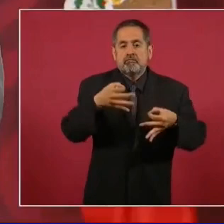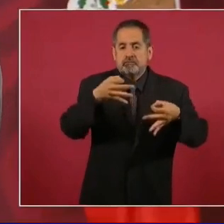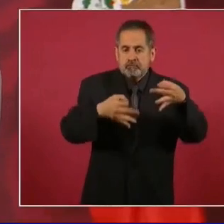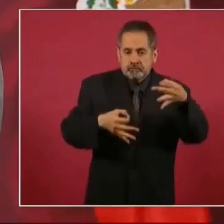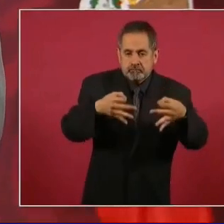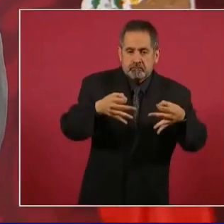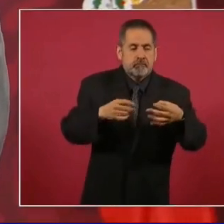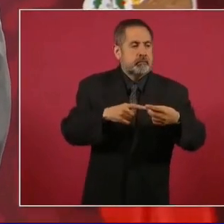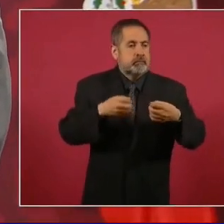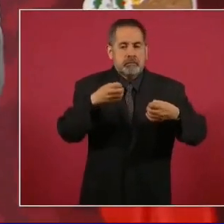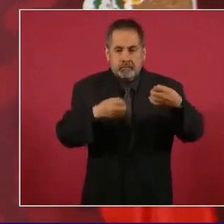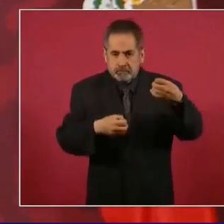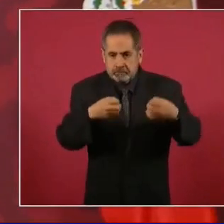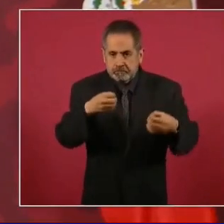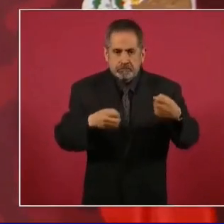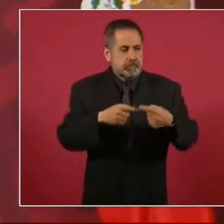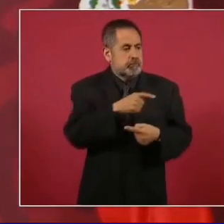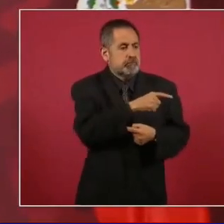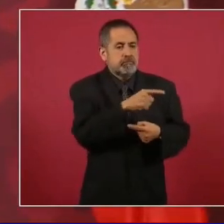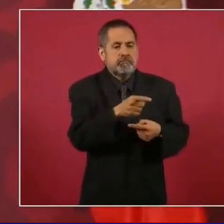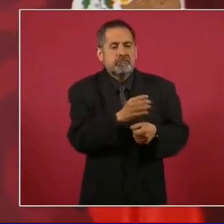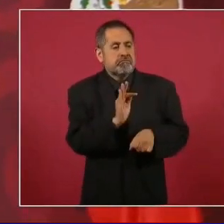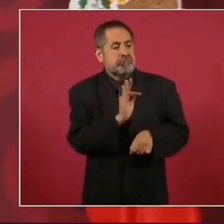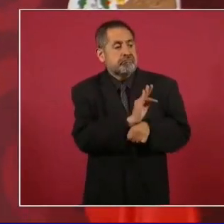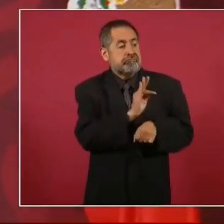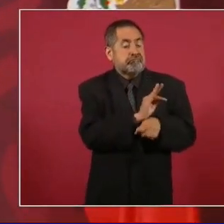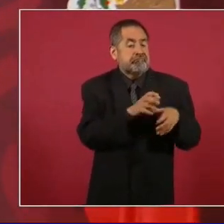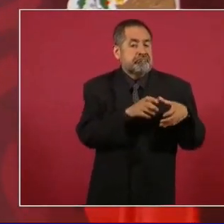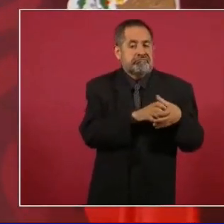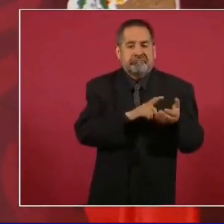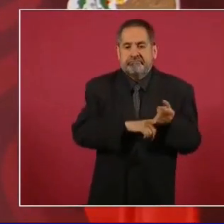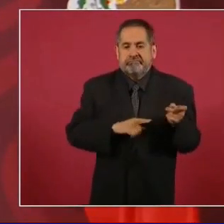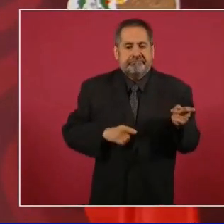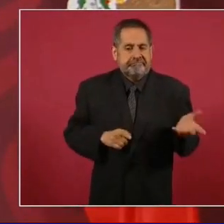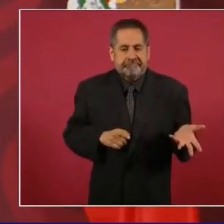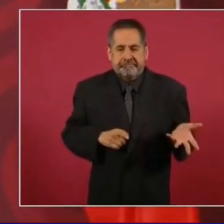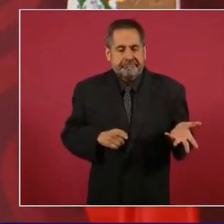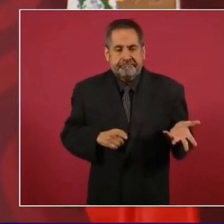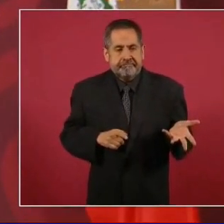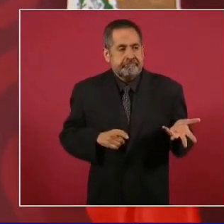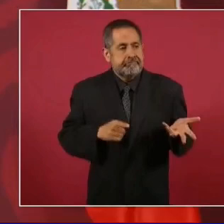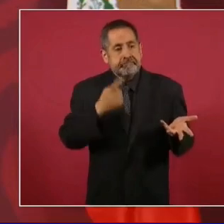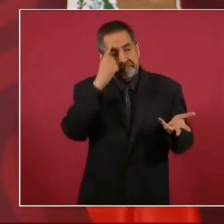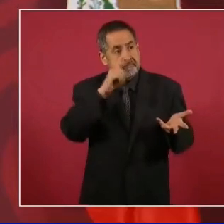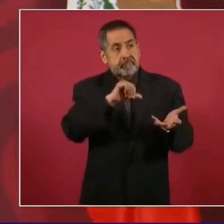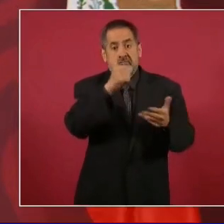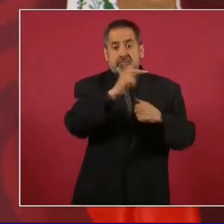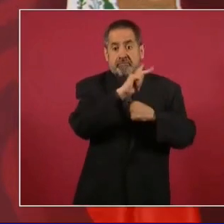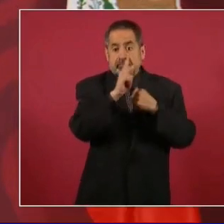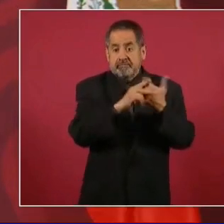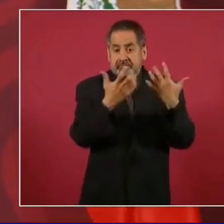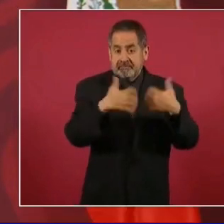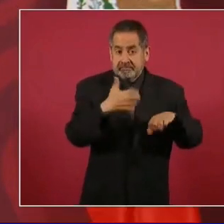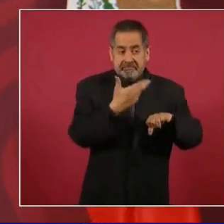jueces para proteger a las empresas extranjeras